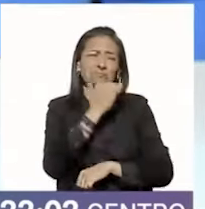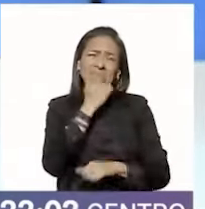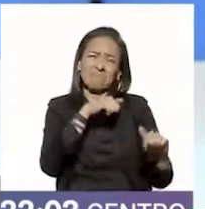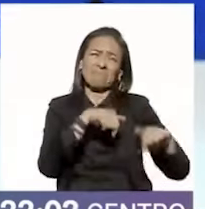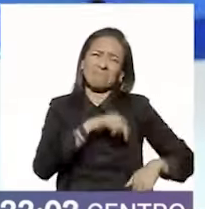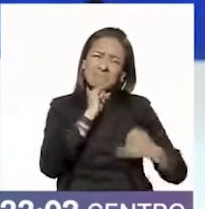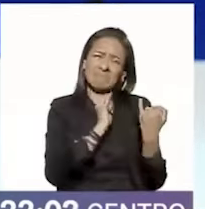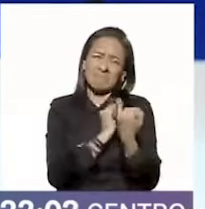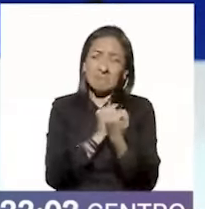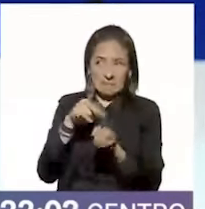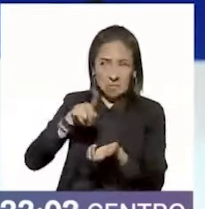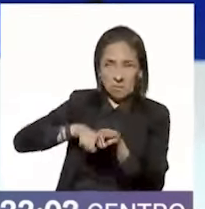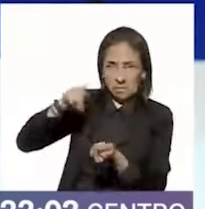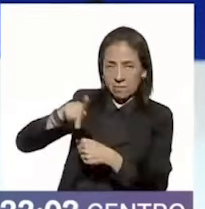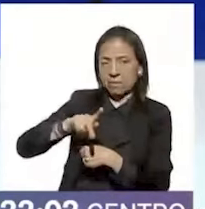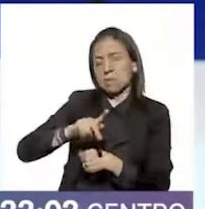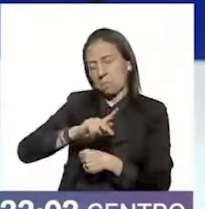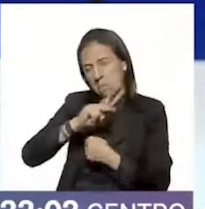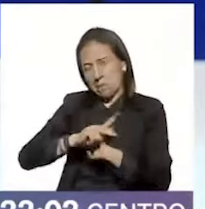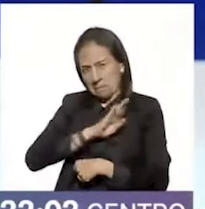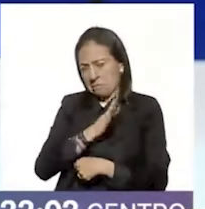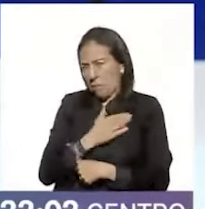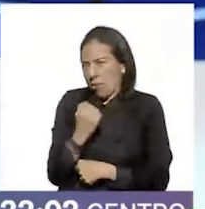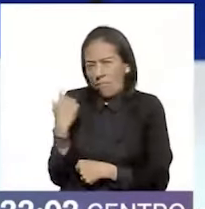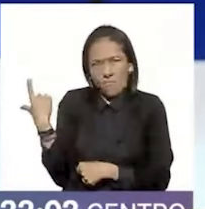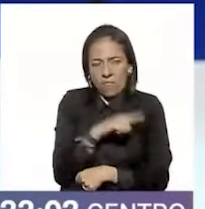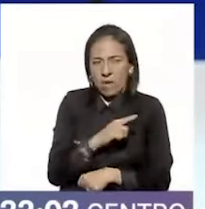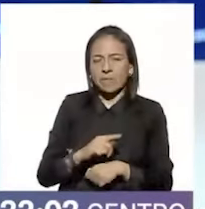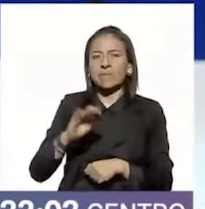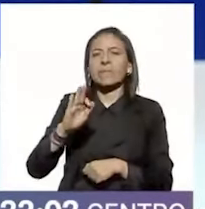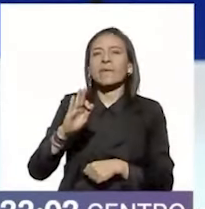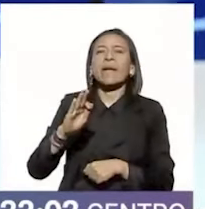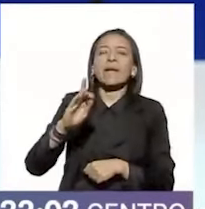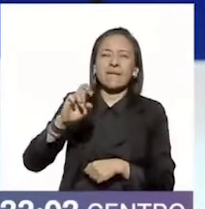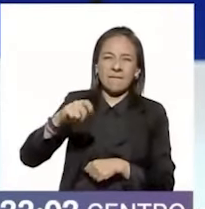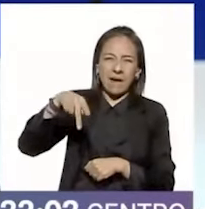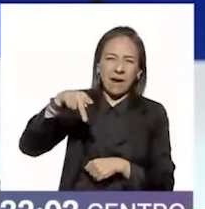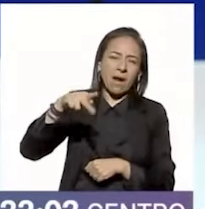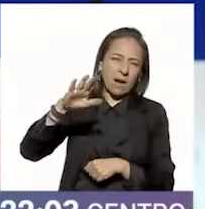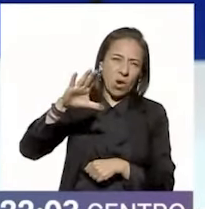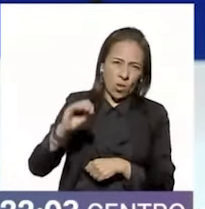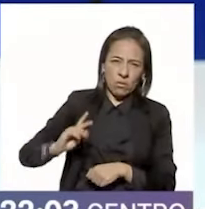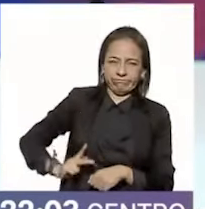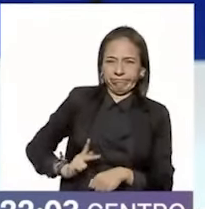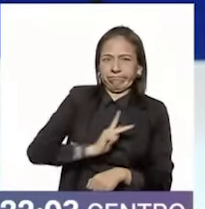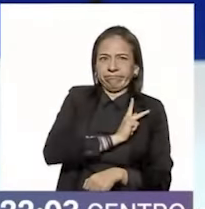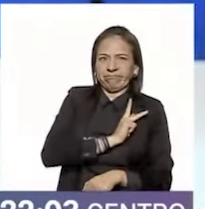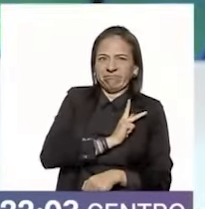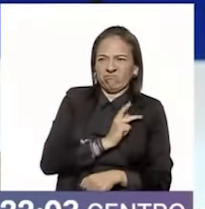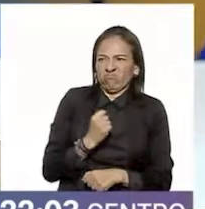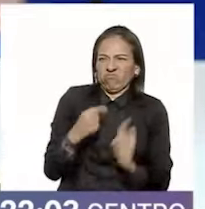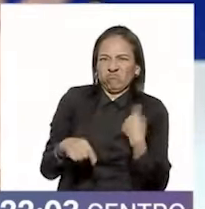el caso español es terrible, ¿no? Durante el franquismo justificaron la dictadura. Sí, claro. Decenas de miles de casos